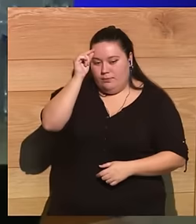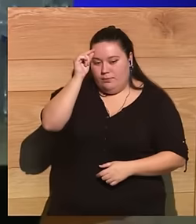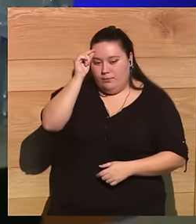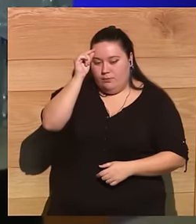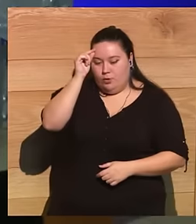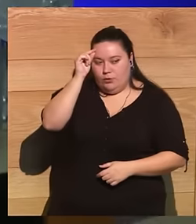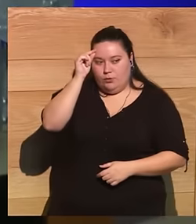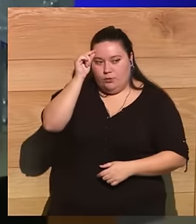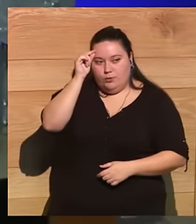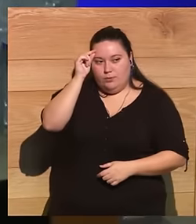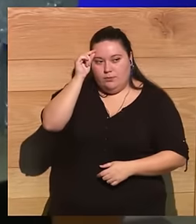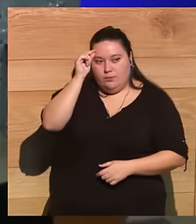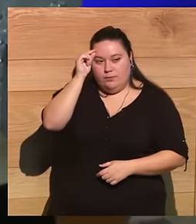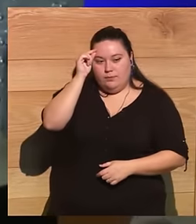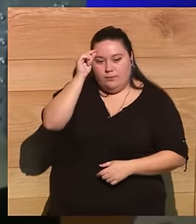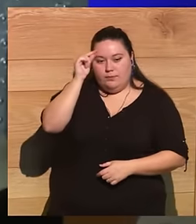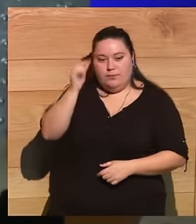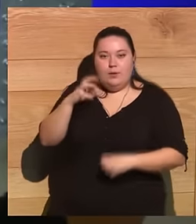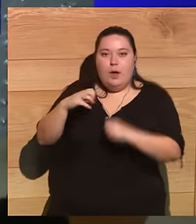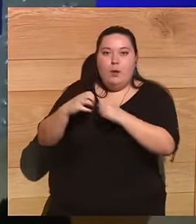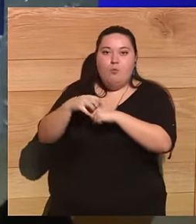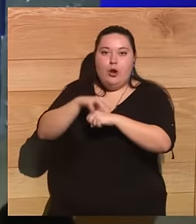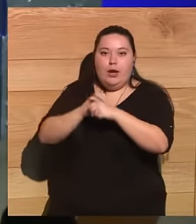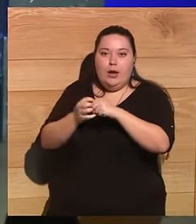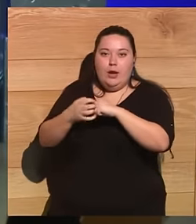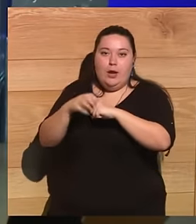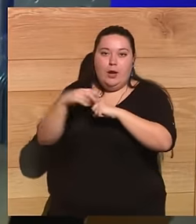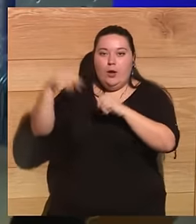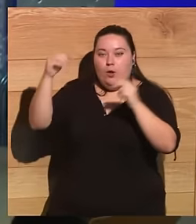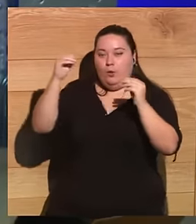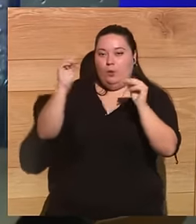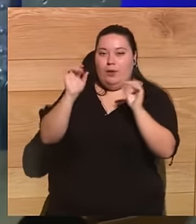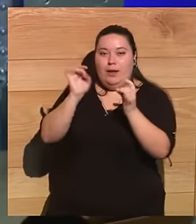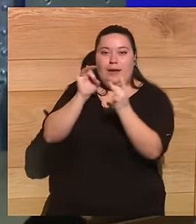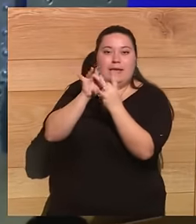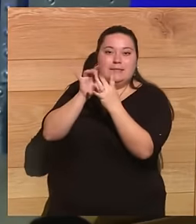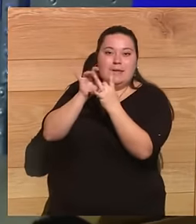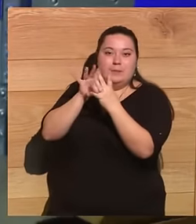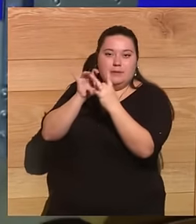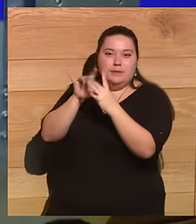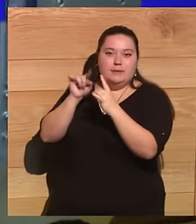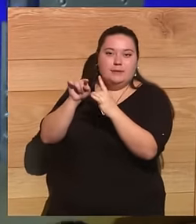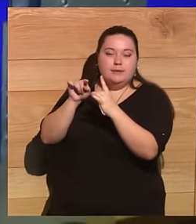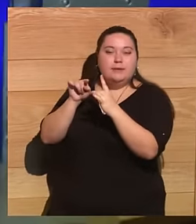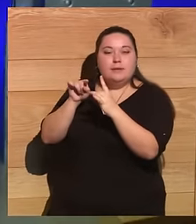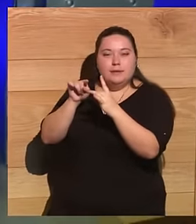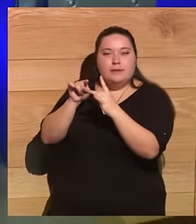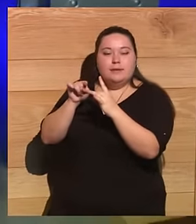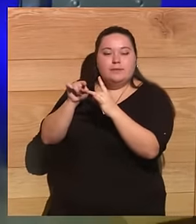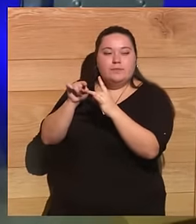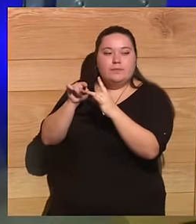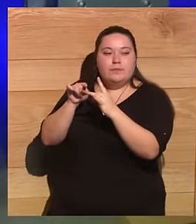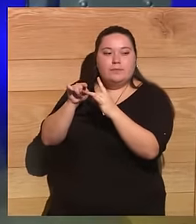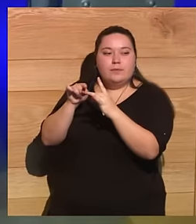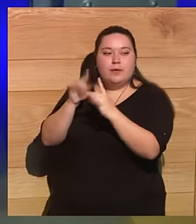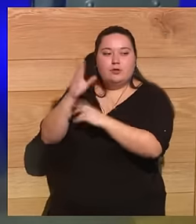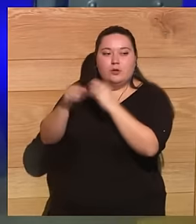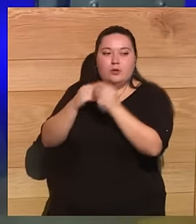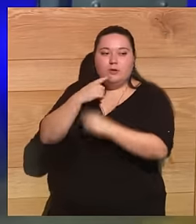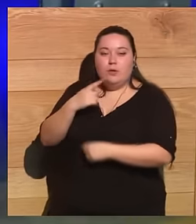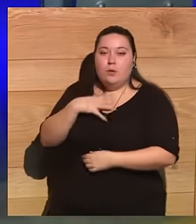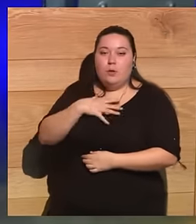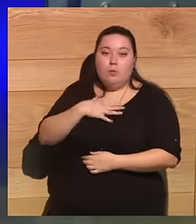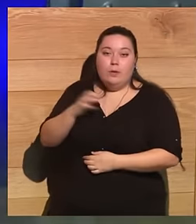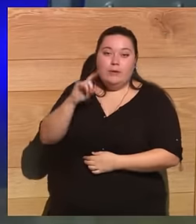una molécula de un neurotransmisor en la sinapsis. Y esto se puede producir o